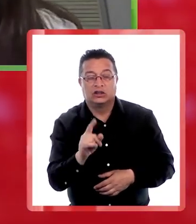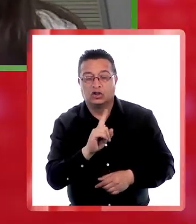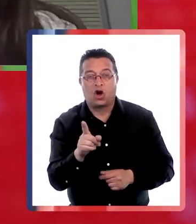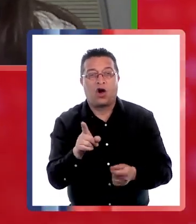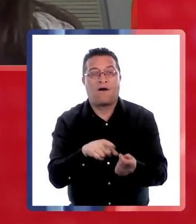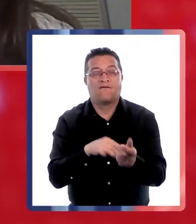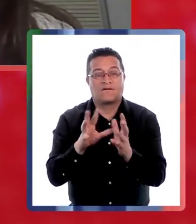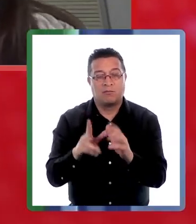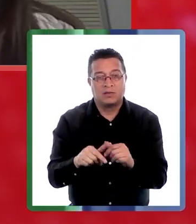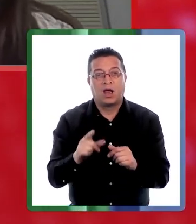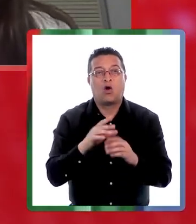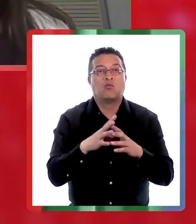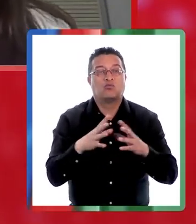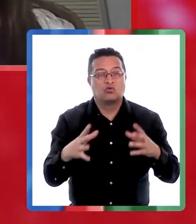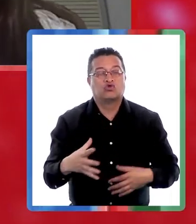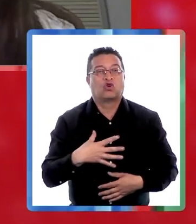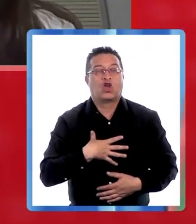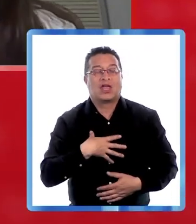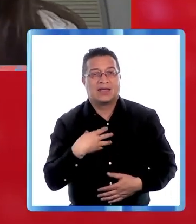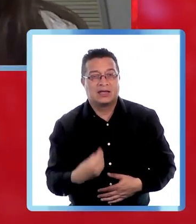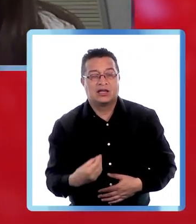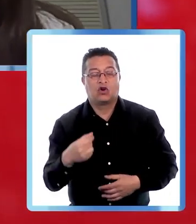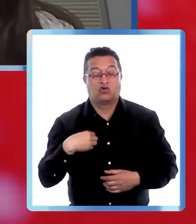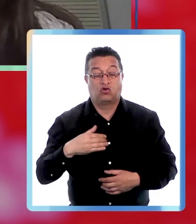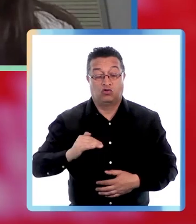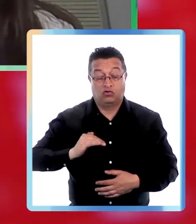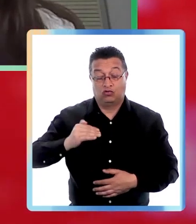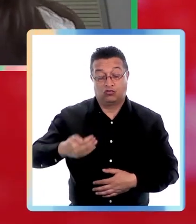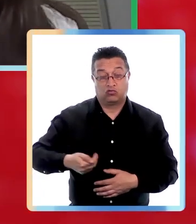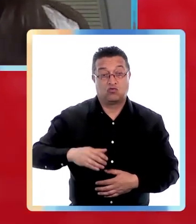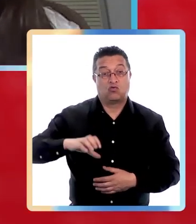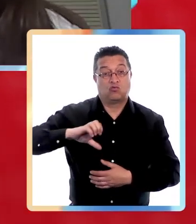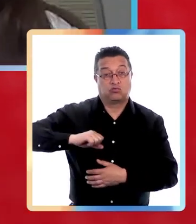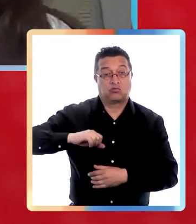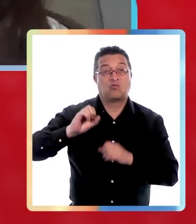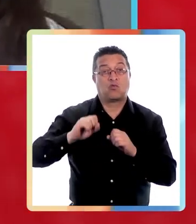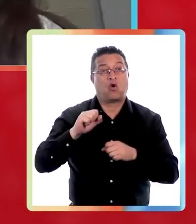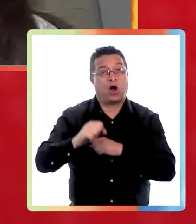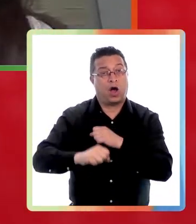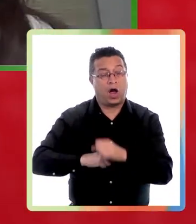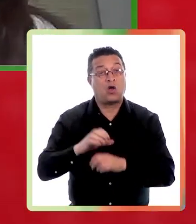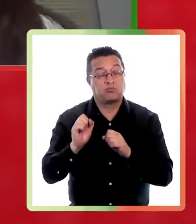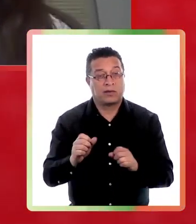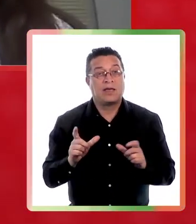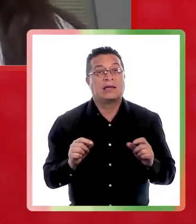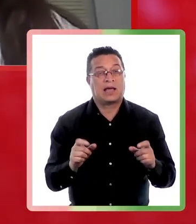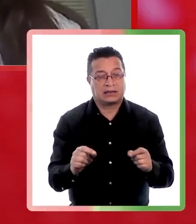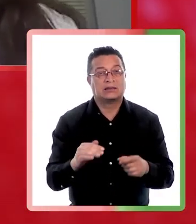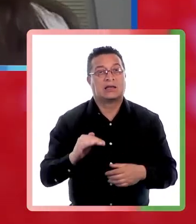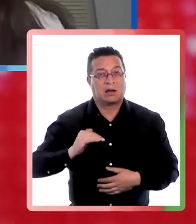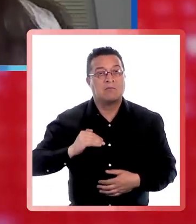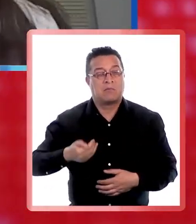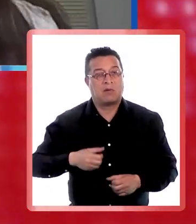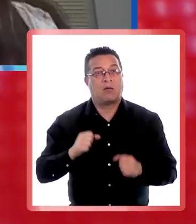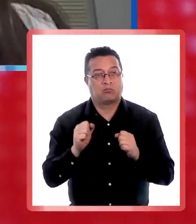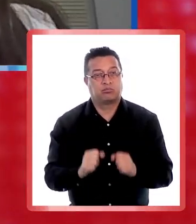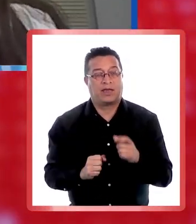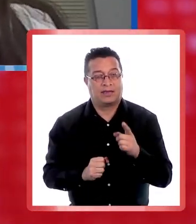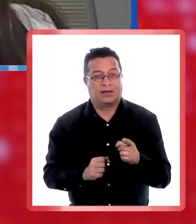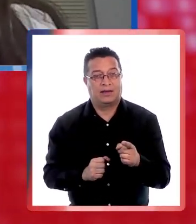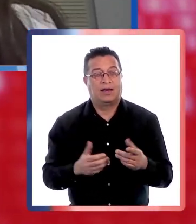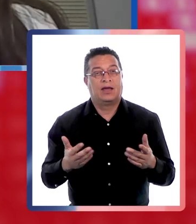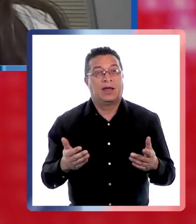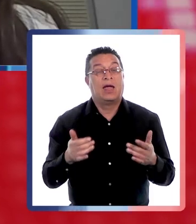en la familia, aunque haya tenido muchos hijos, aunque haya dado pecho no sé cuánto tiempo, igual puede ser un cáncer de mama.